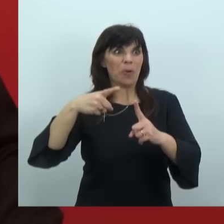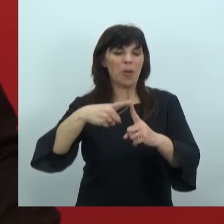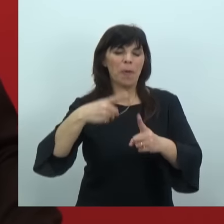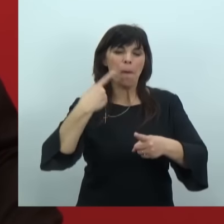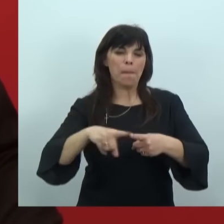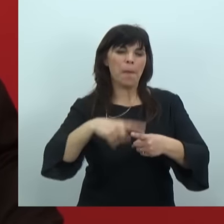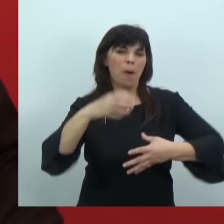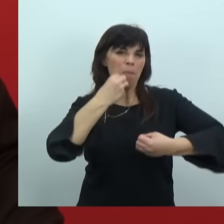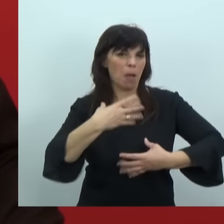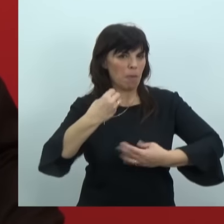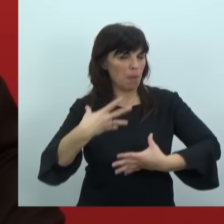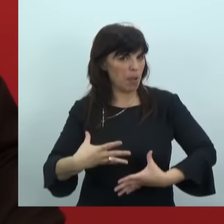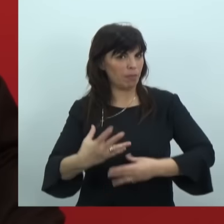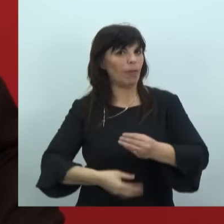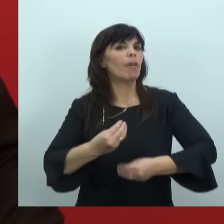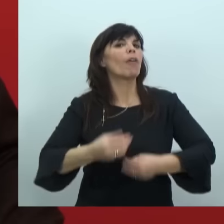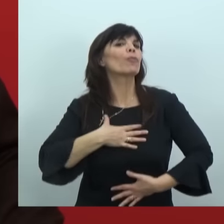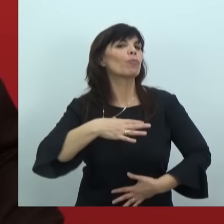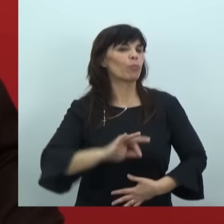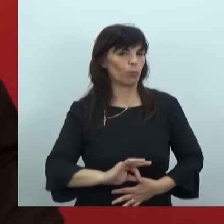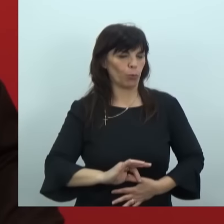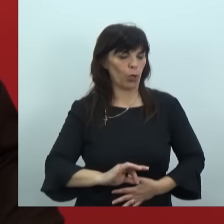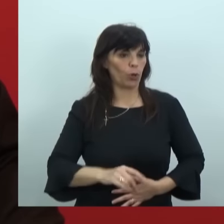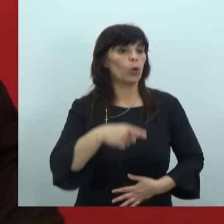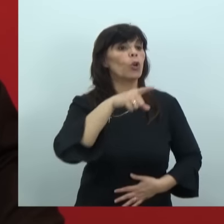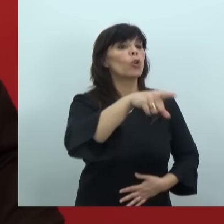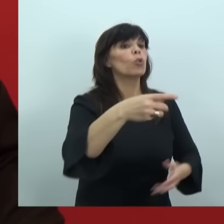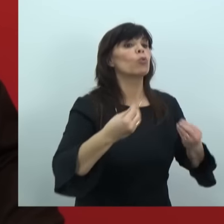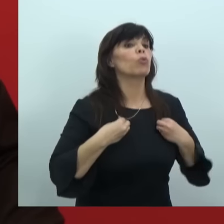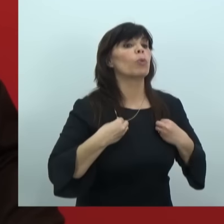Tu vida y mi vida tiene que ser un reflejo